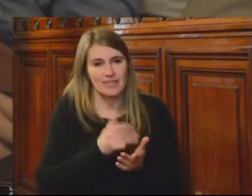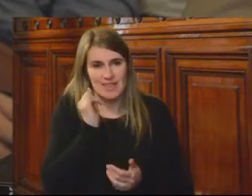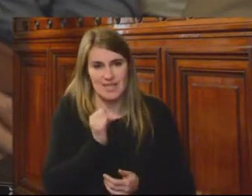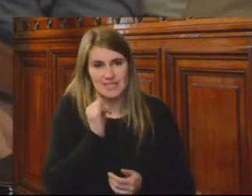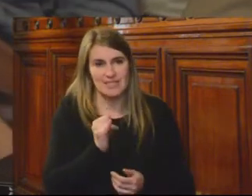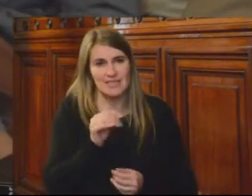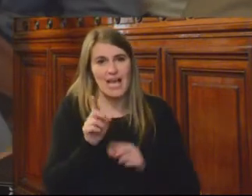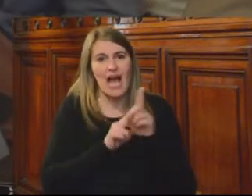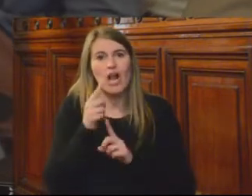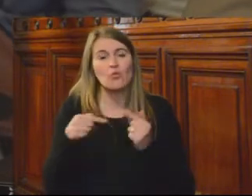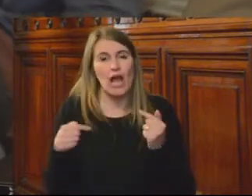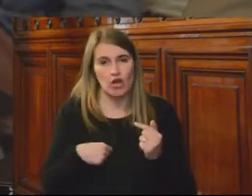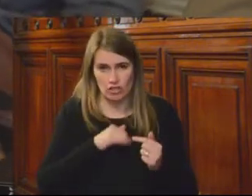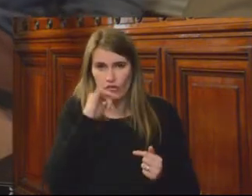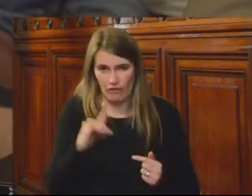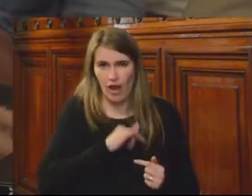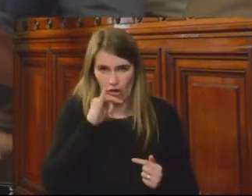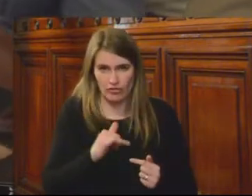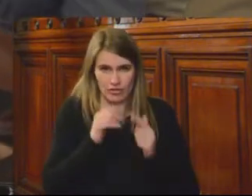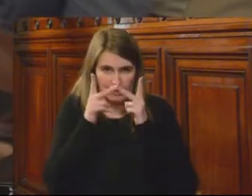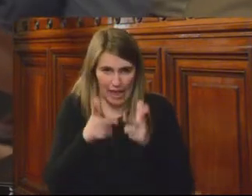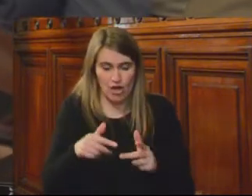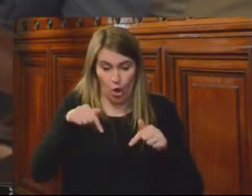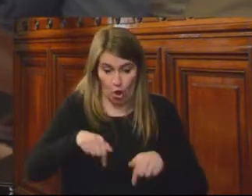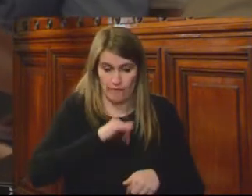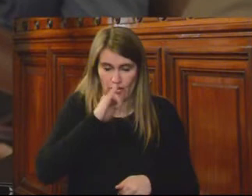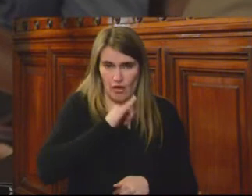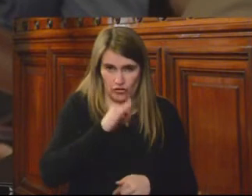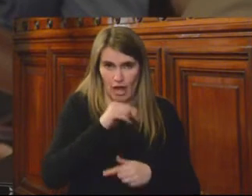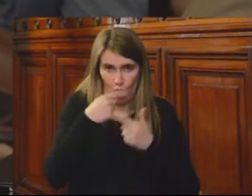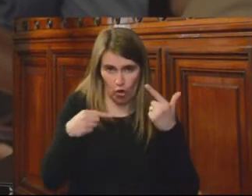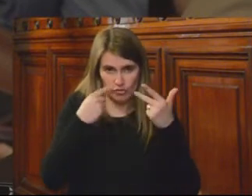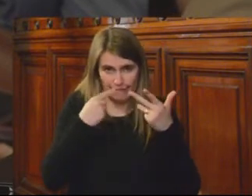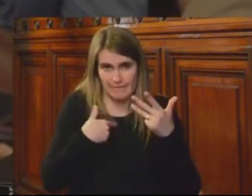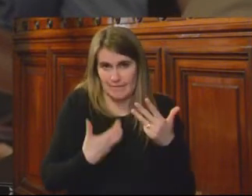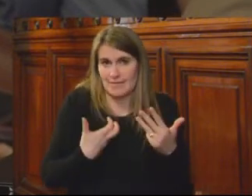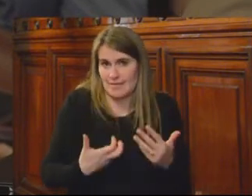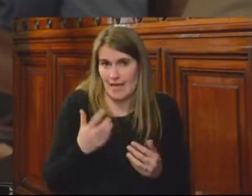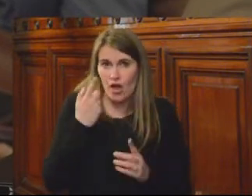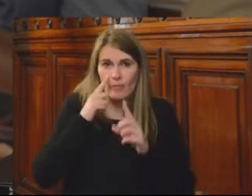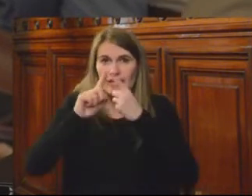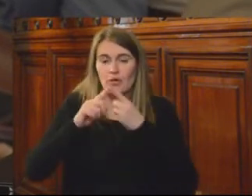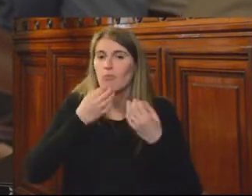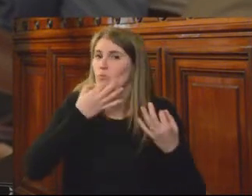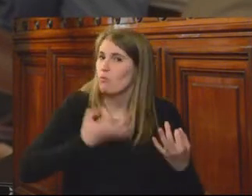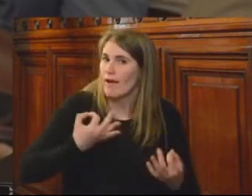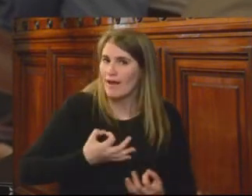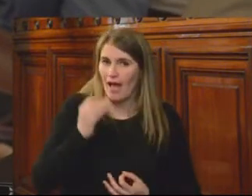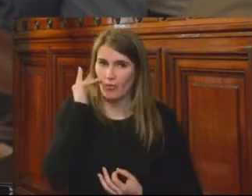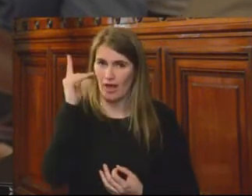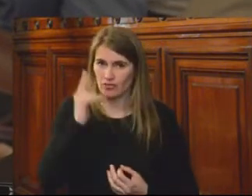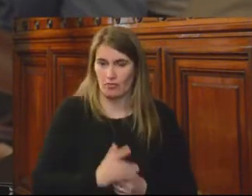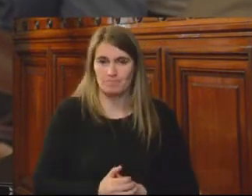de las cosas que comentaremos el día de hoy para lograr precisamente esa educación que estamos convencidos que queremos en nuestro país.